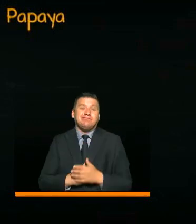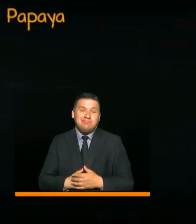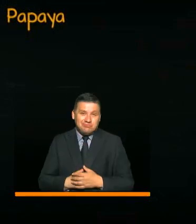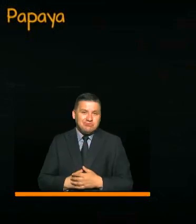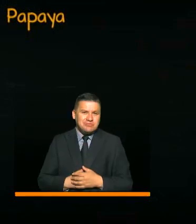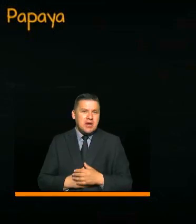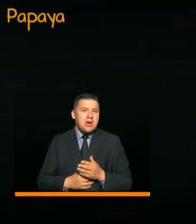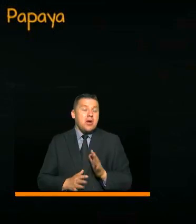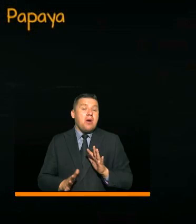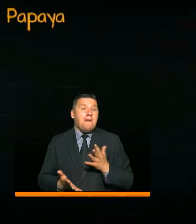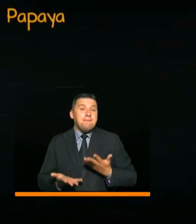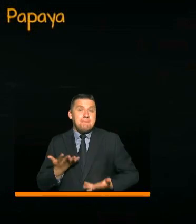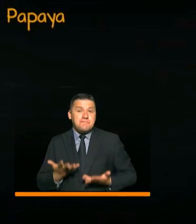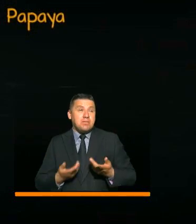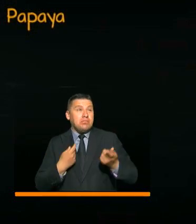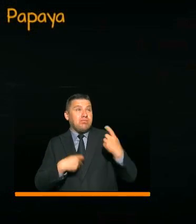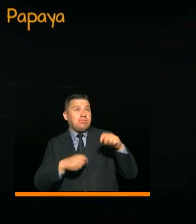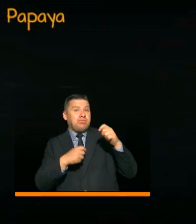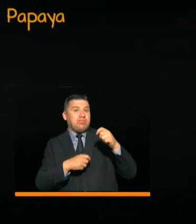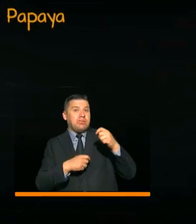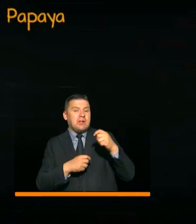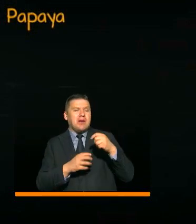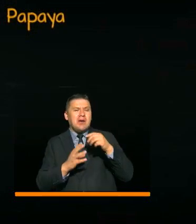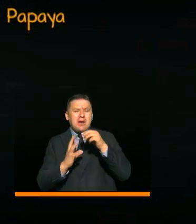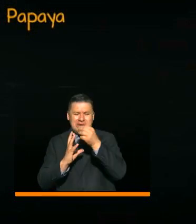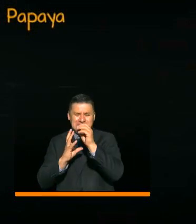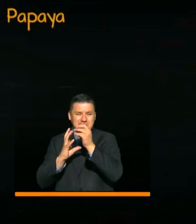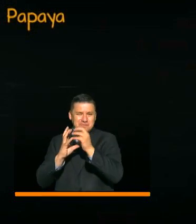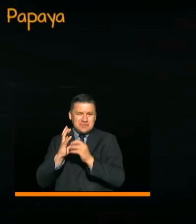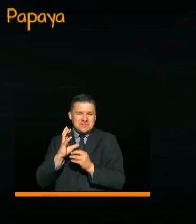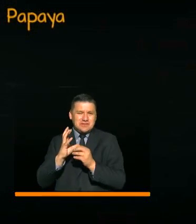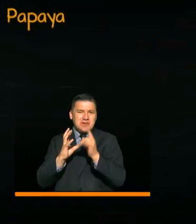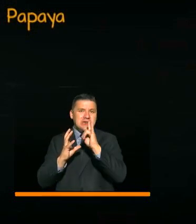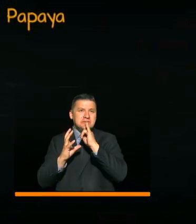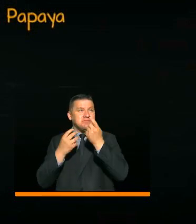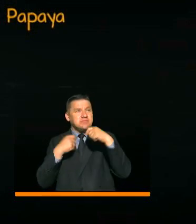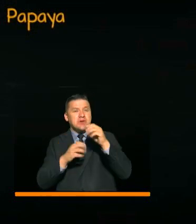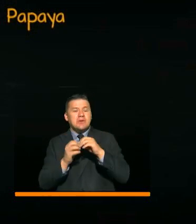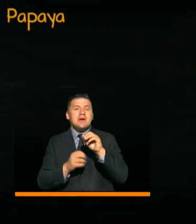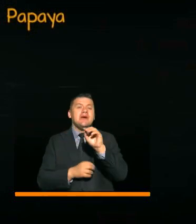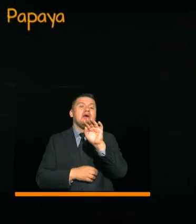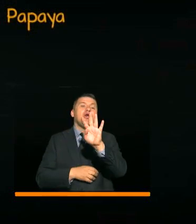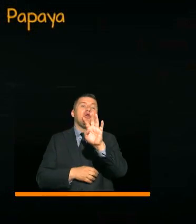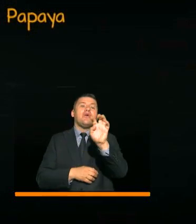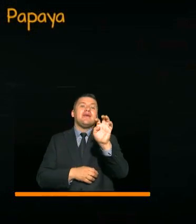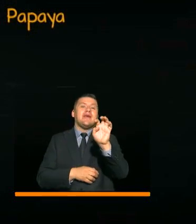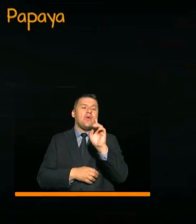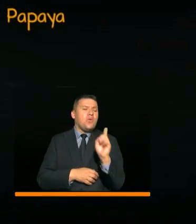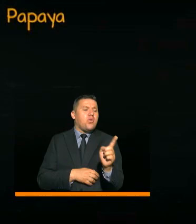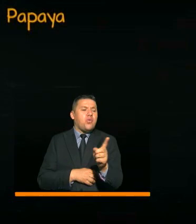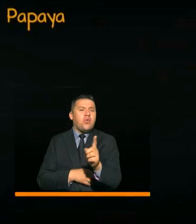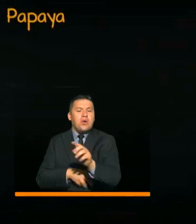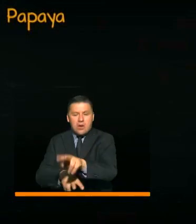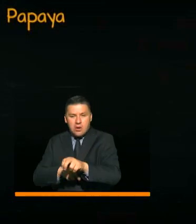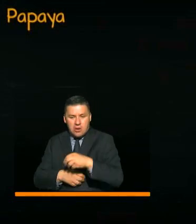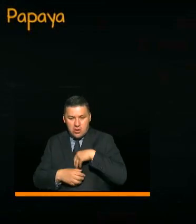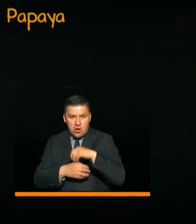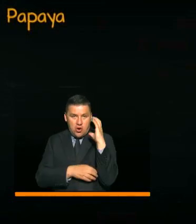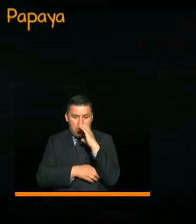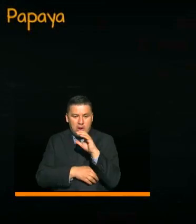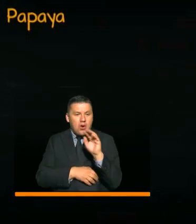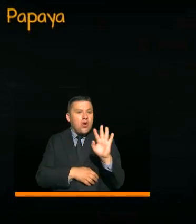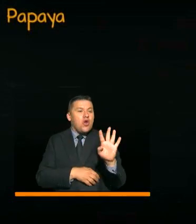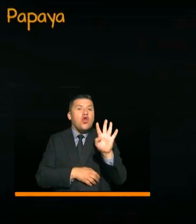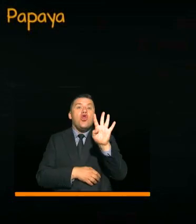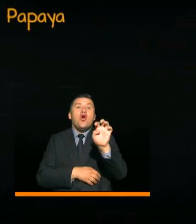la posibilidad de la exportación del pimentón a los Estados Unidos. Son 99 productos agropecuarios frescos que